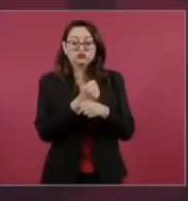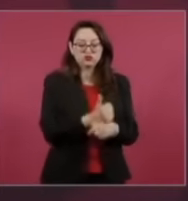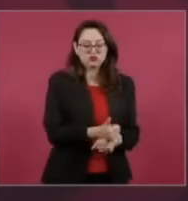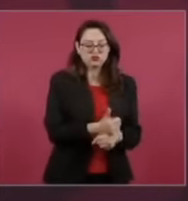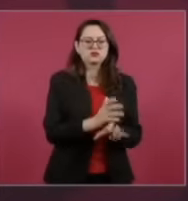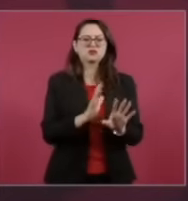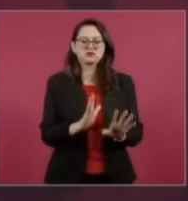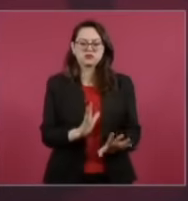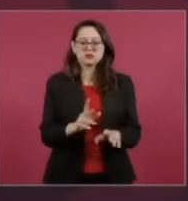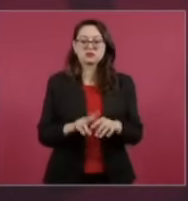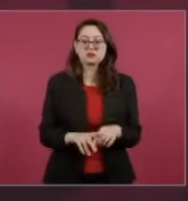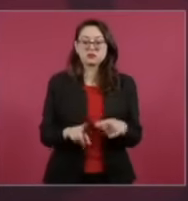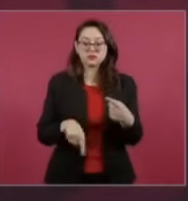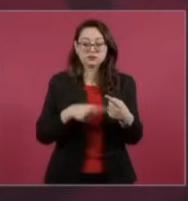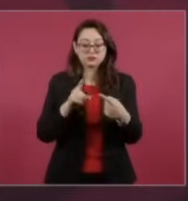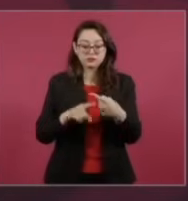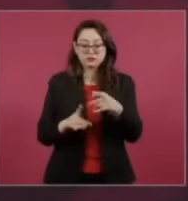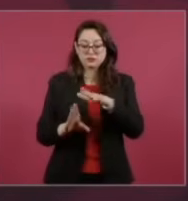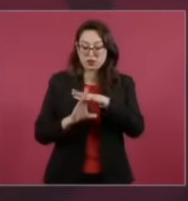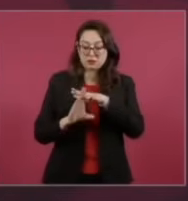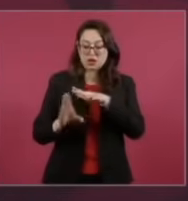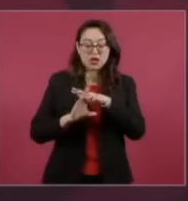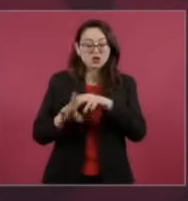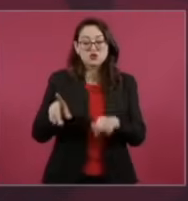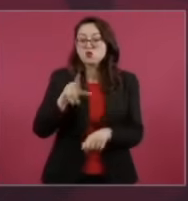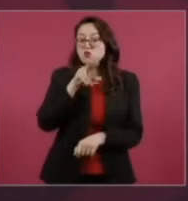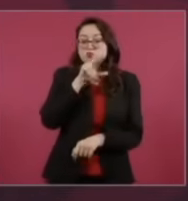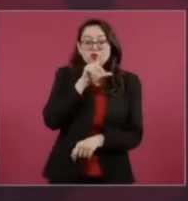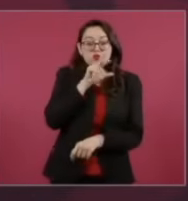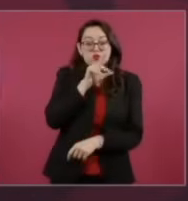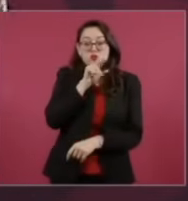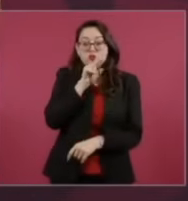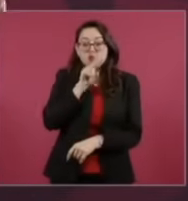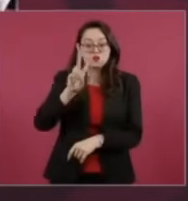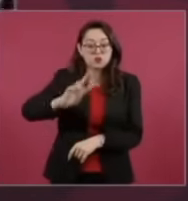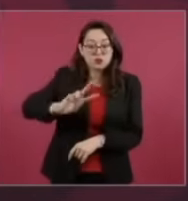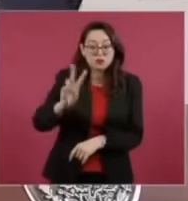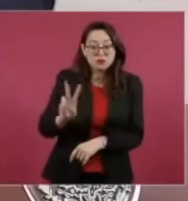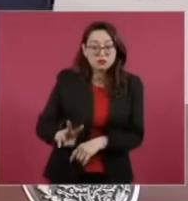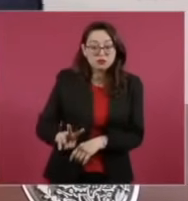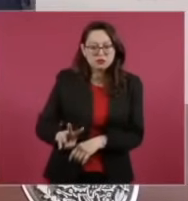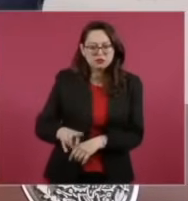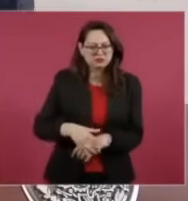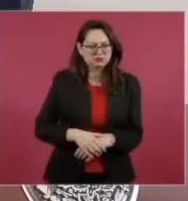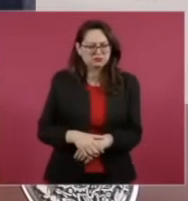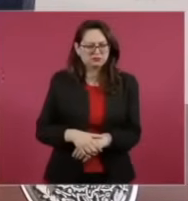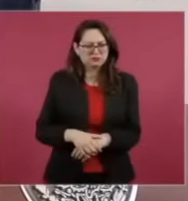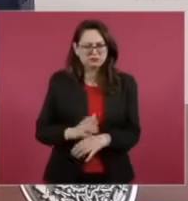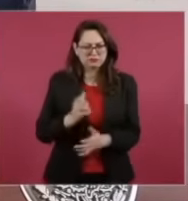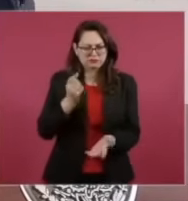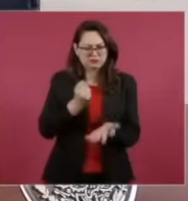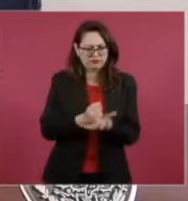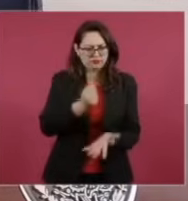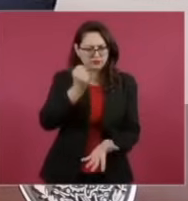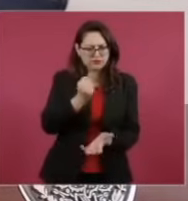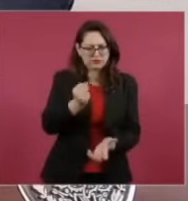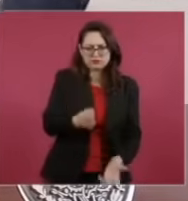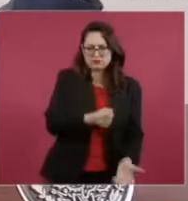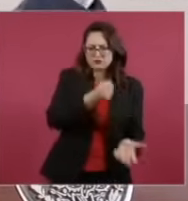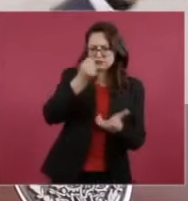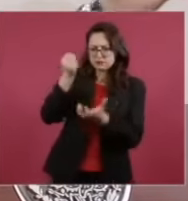migración por qué no aprueban apoyos para los países de